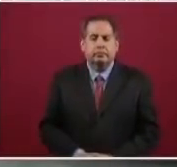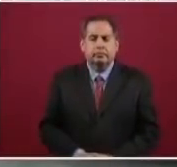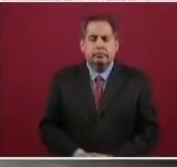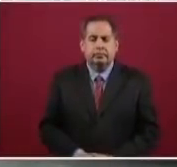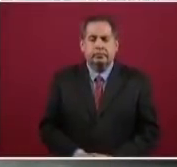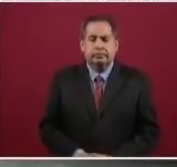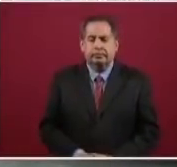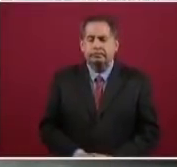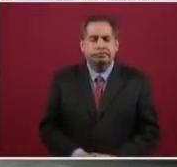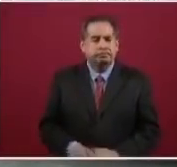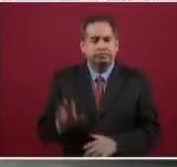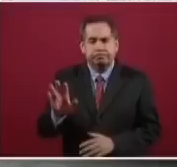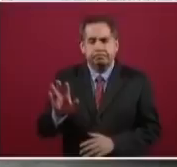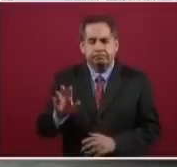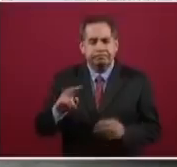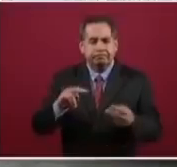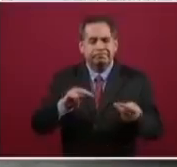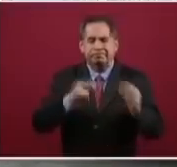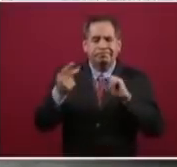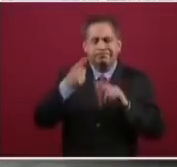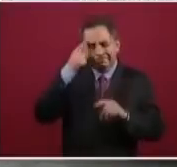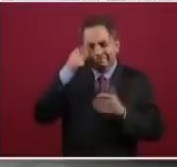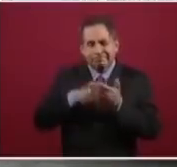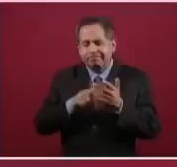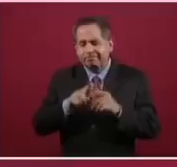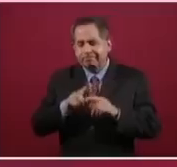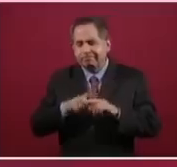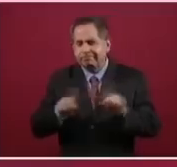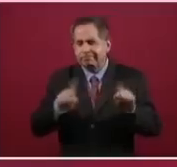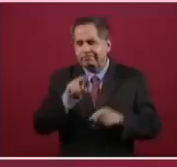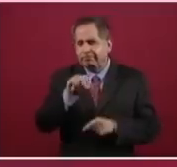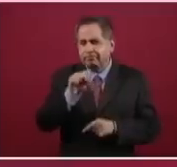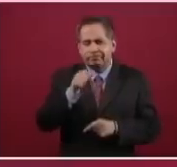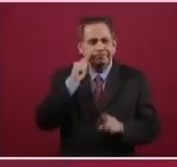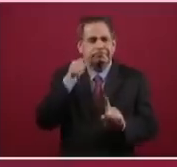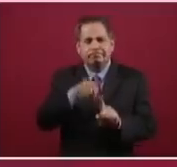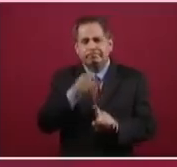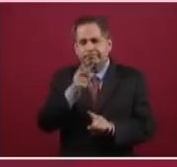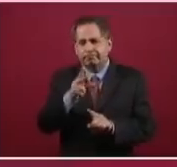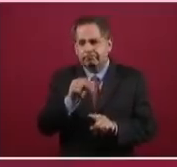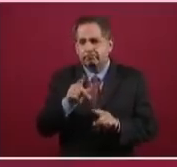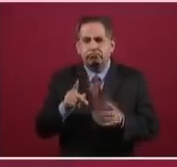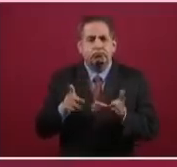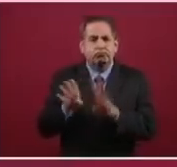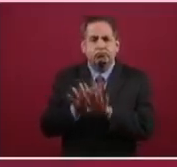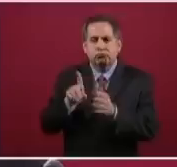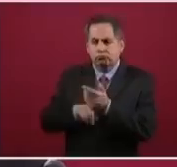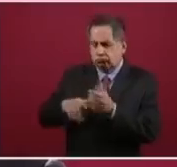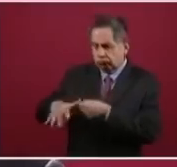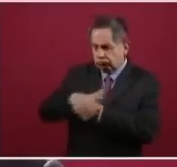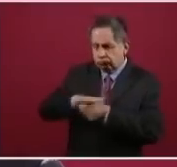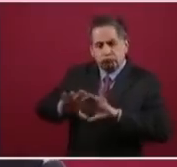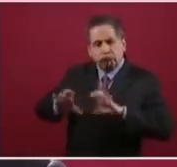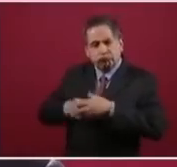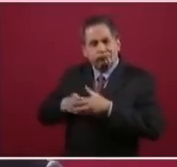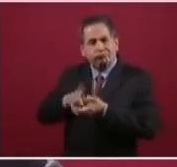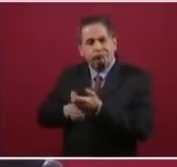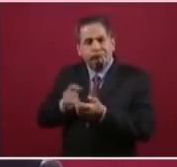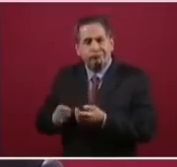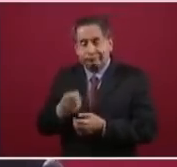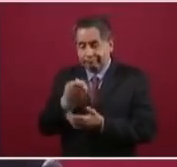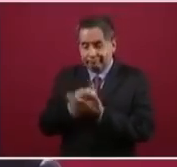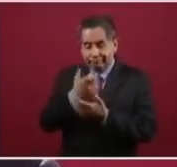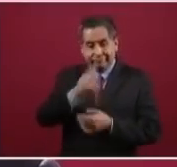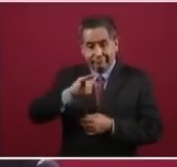pero la distorsión de la distracción no me parece que tiene que ver con eso me parece que tiene que ver con las integraciones locales es decir la economía